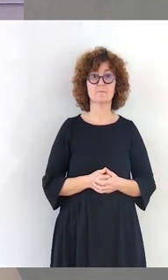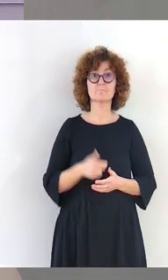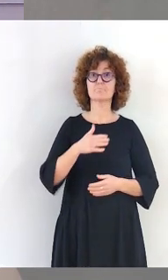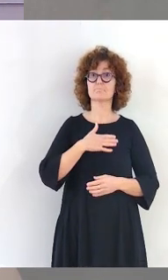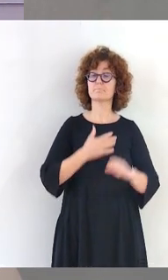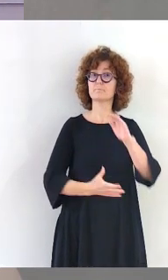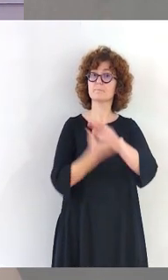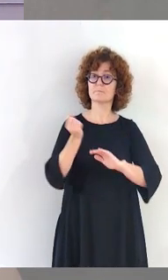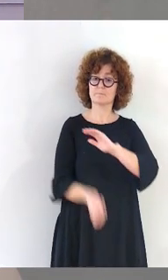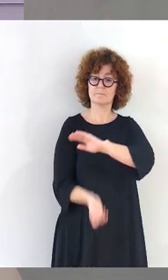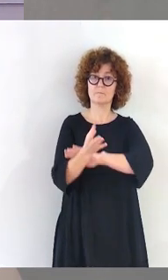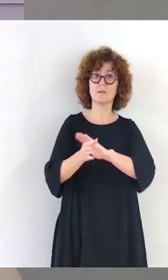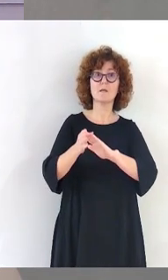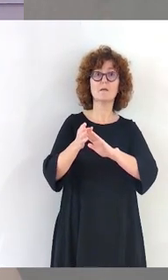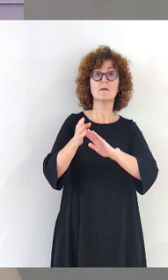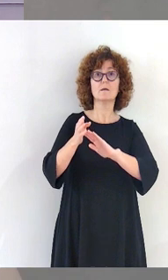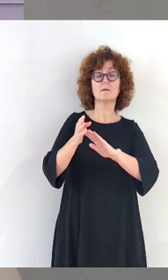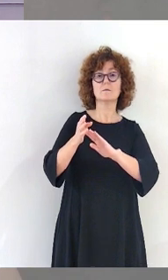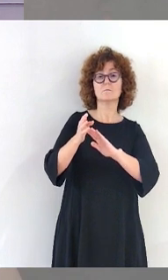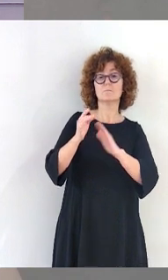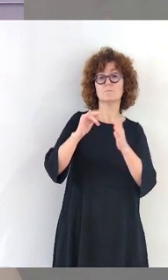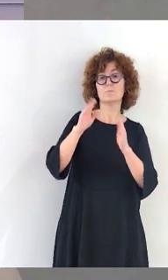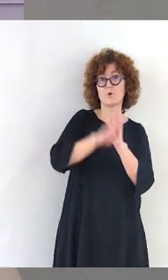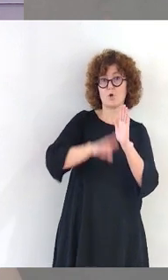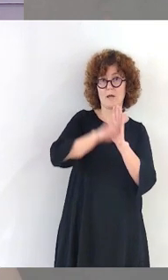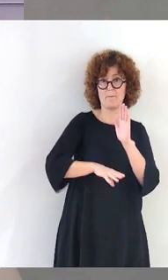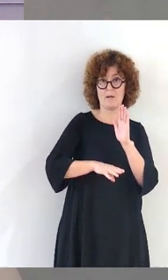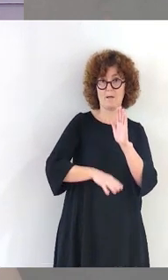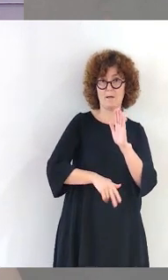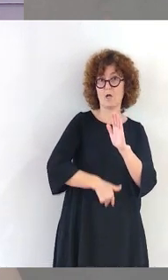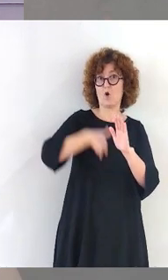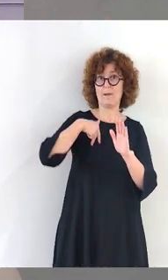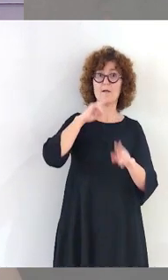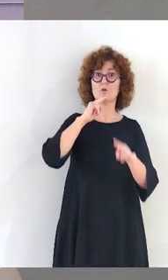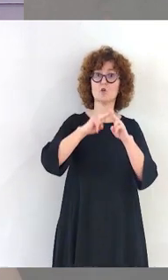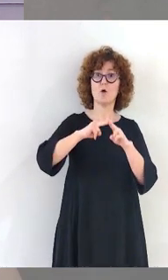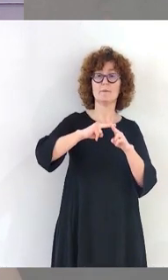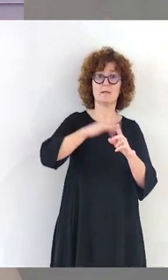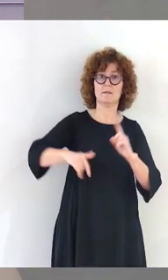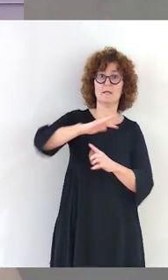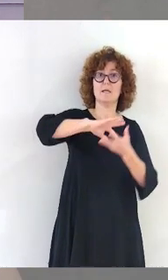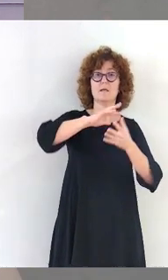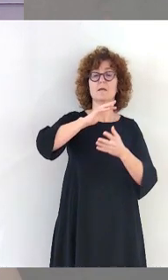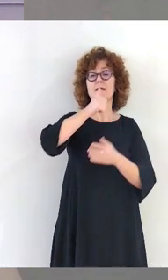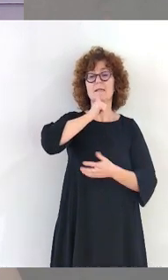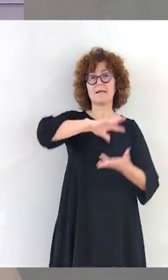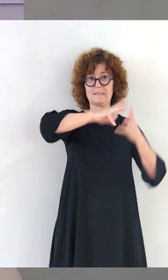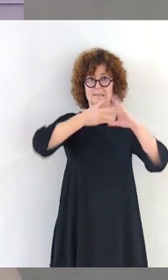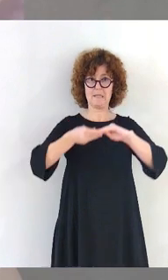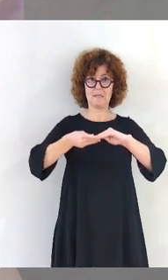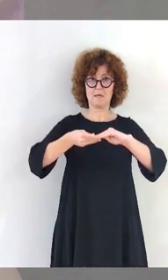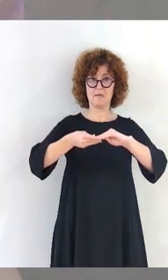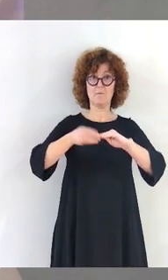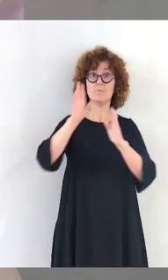puesto en marcha un programa eh global que es un programa de resiliencia en el cual hay un Pilar específico